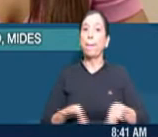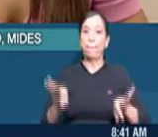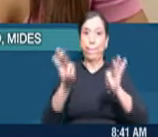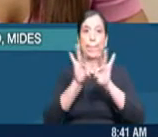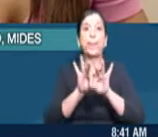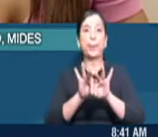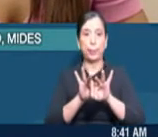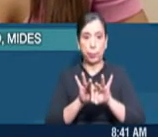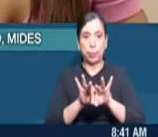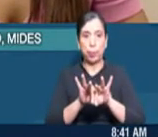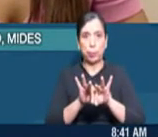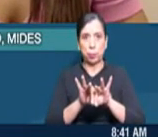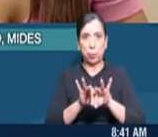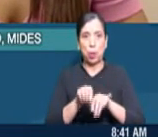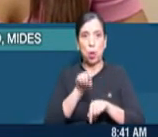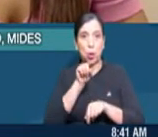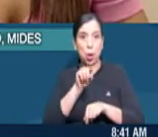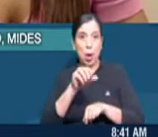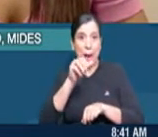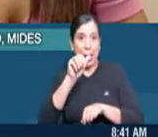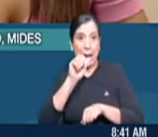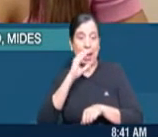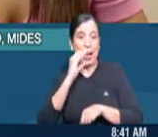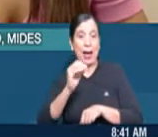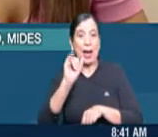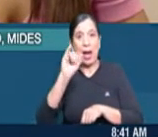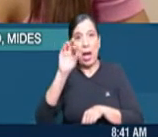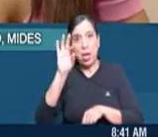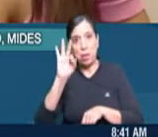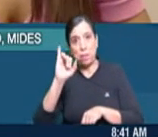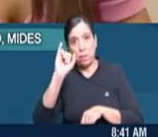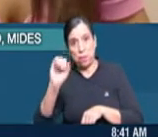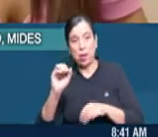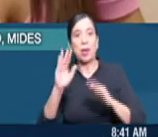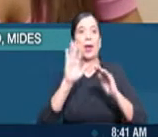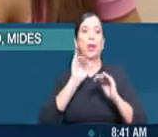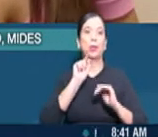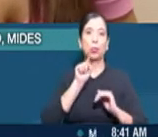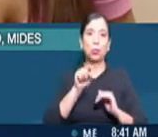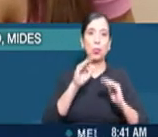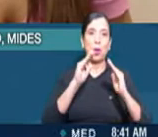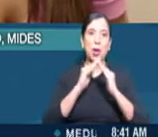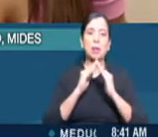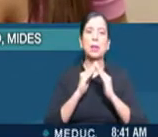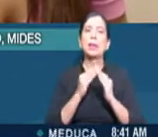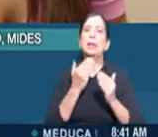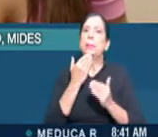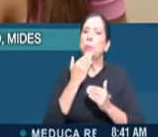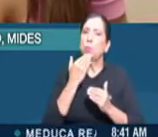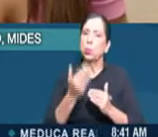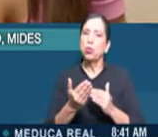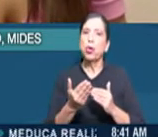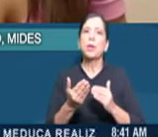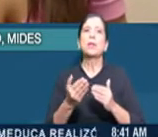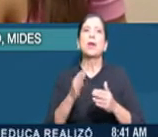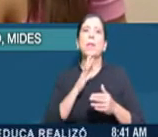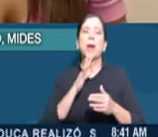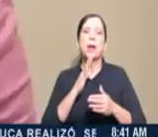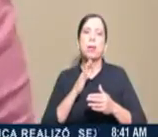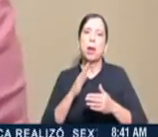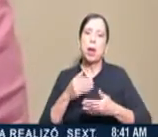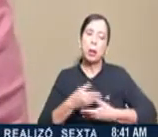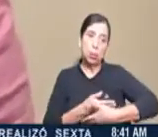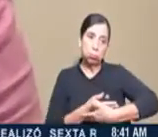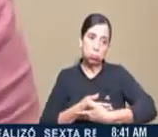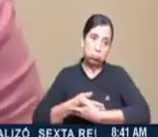Tu Caipi en Casa. Así es. Bueno, muchas gracias por darnos el espacio para hablar de primera infancia, un tema tan